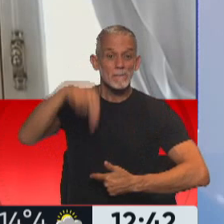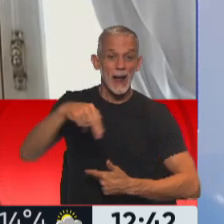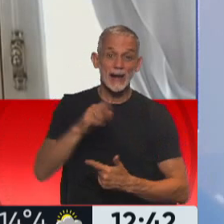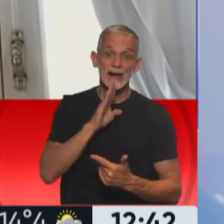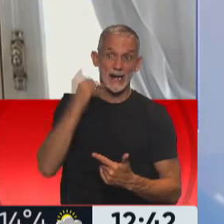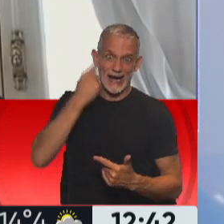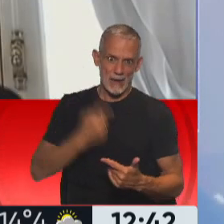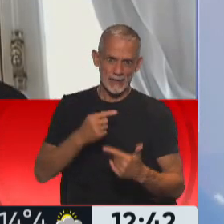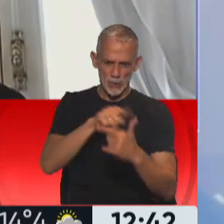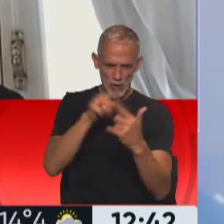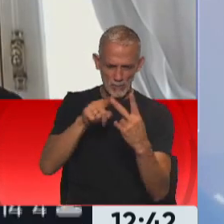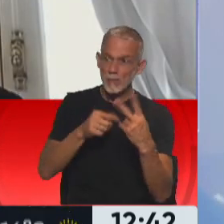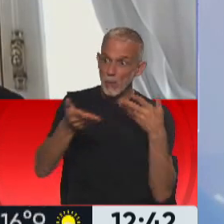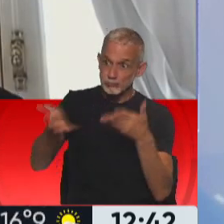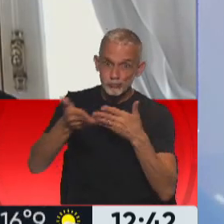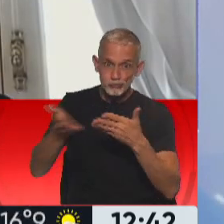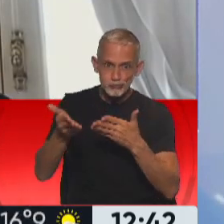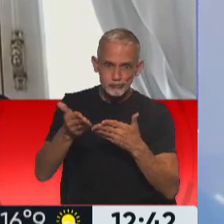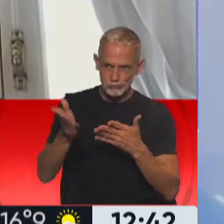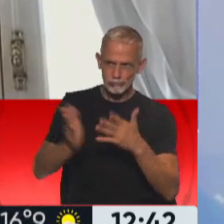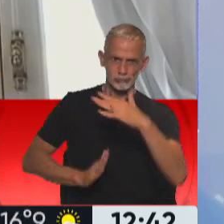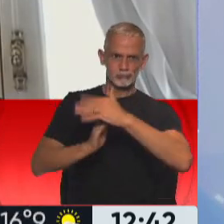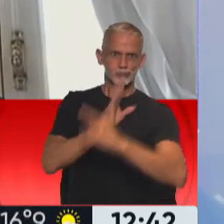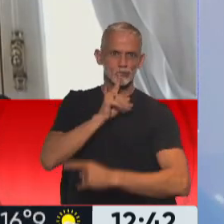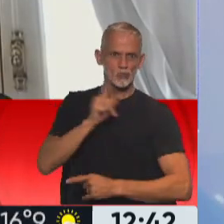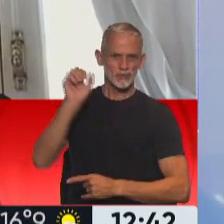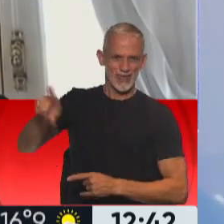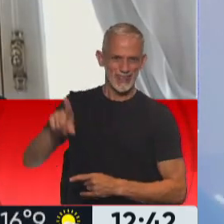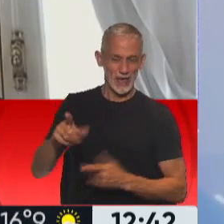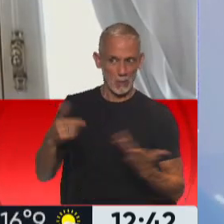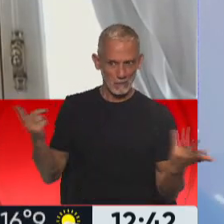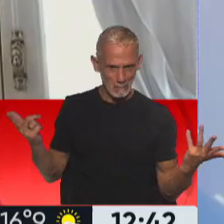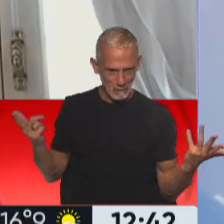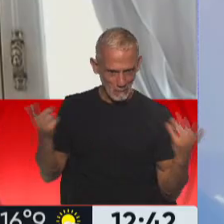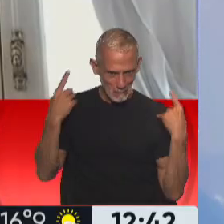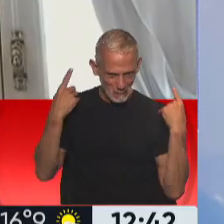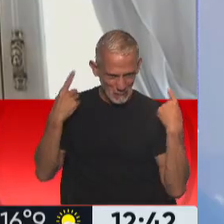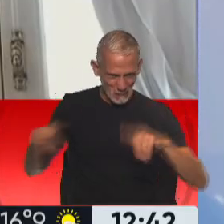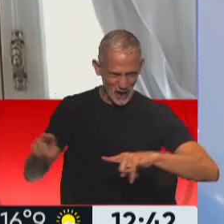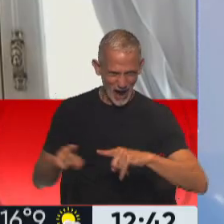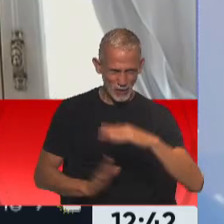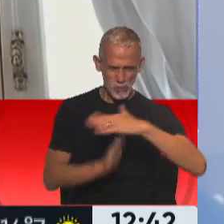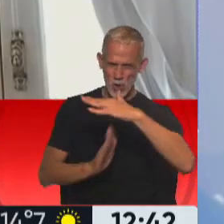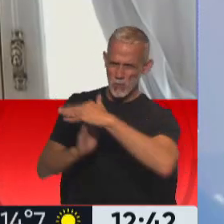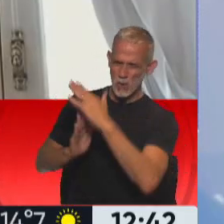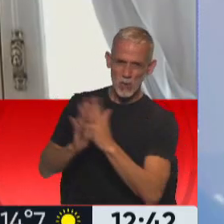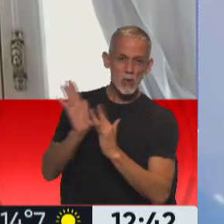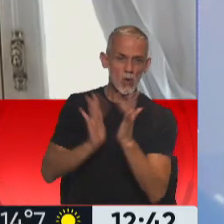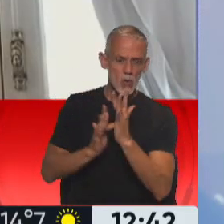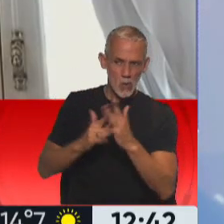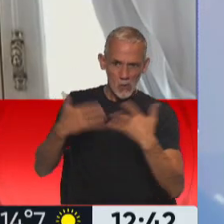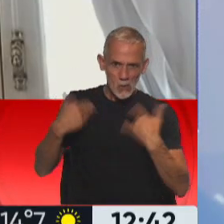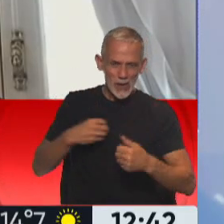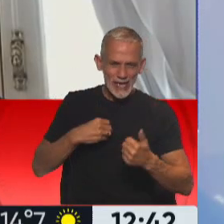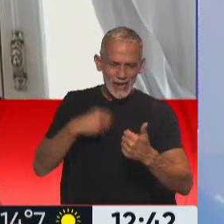rabino, fuimos invitados por el Patriarcado Ortodoxo de Moscú a una cosa extraordinaria. Eso fue gigante, sí. Sí,